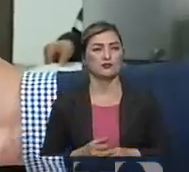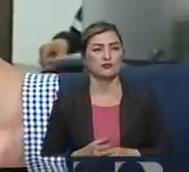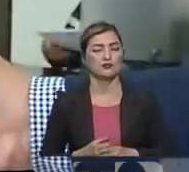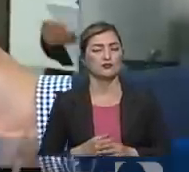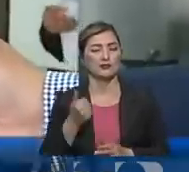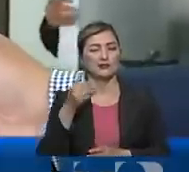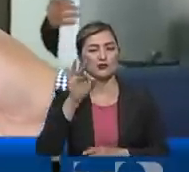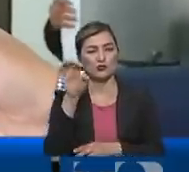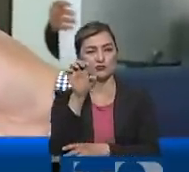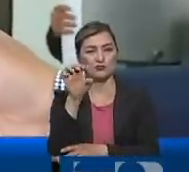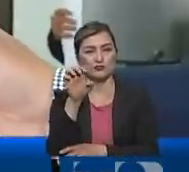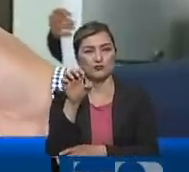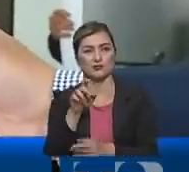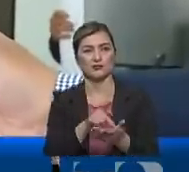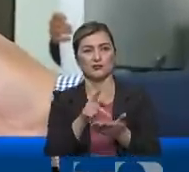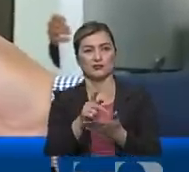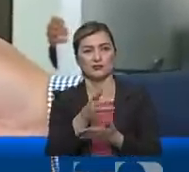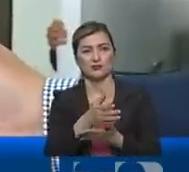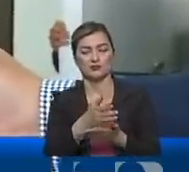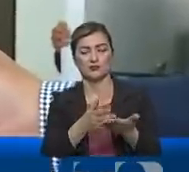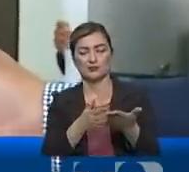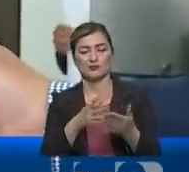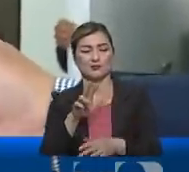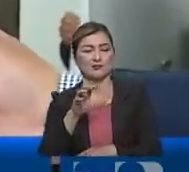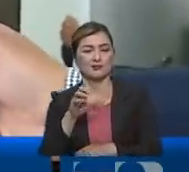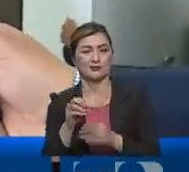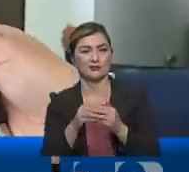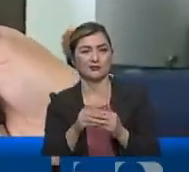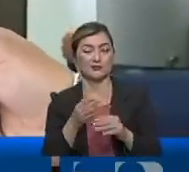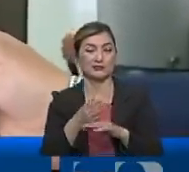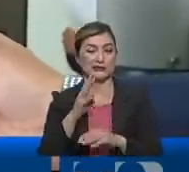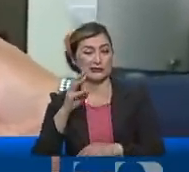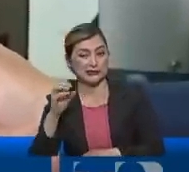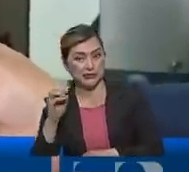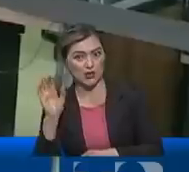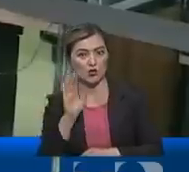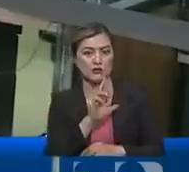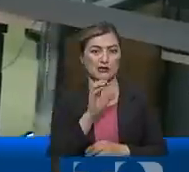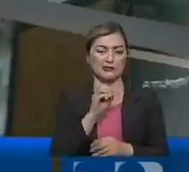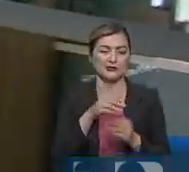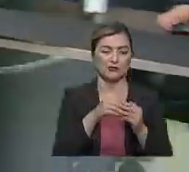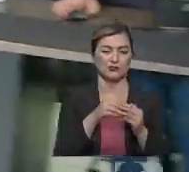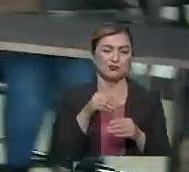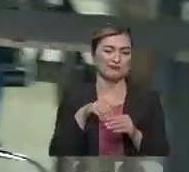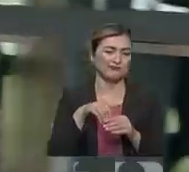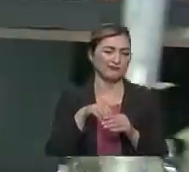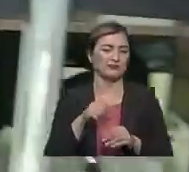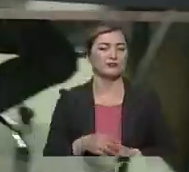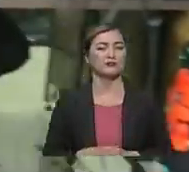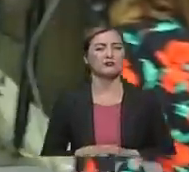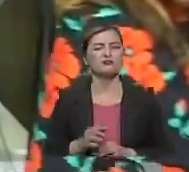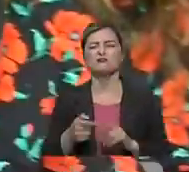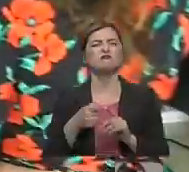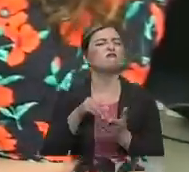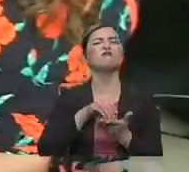el 19 de enero exactamente para pagar los $30 y no los 60. Es un ahorro al final. Este beneficio entró en vigencia en agosto